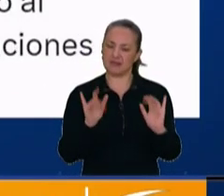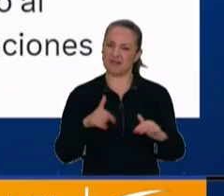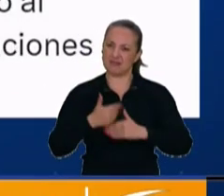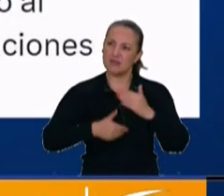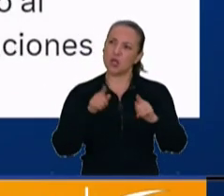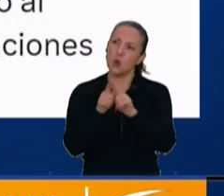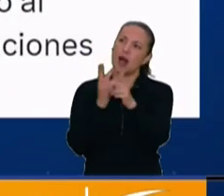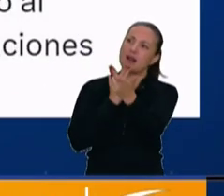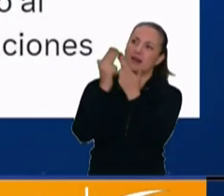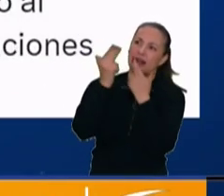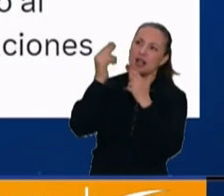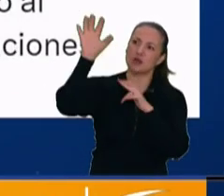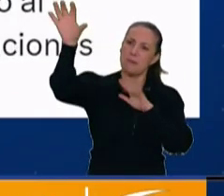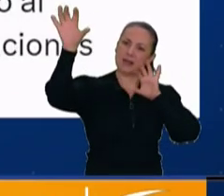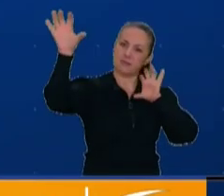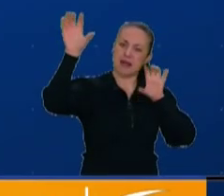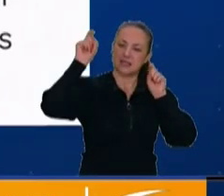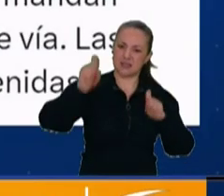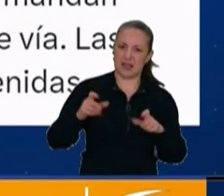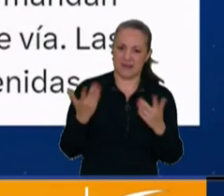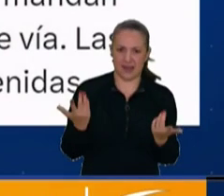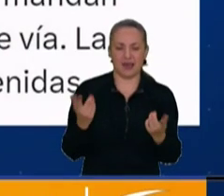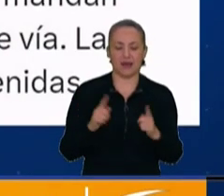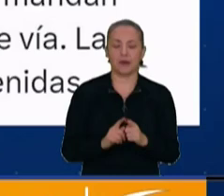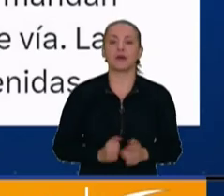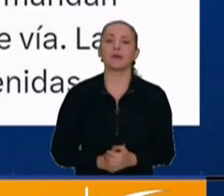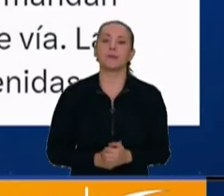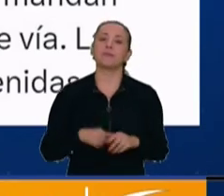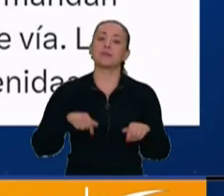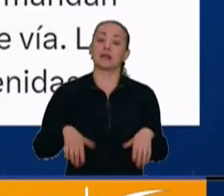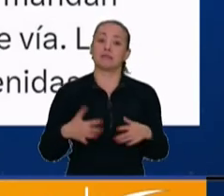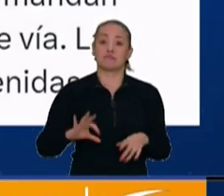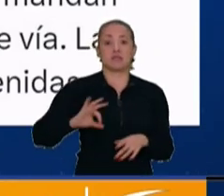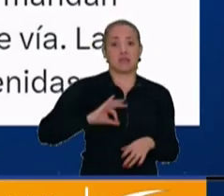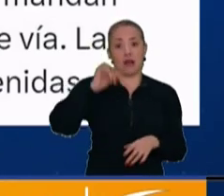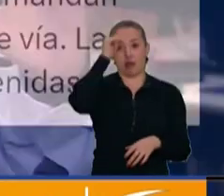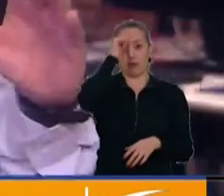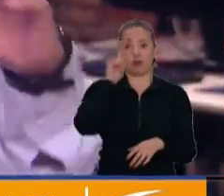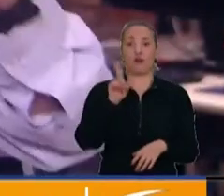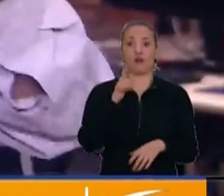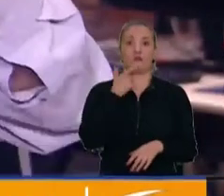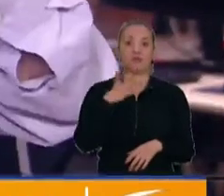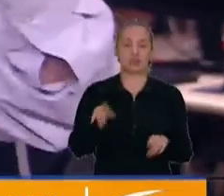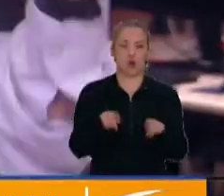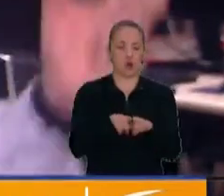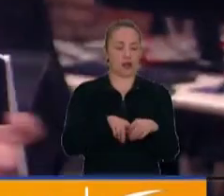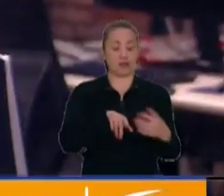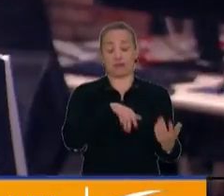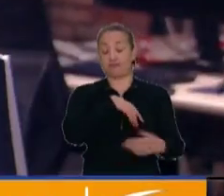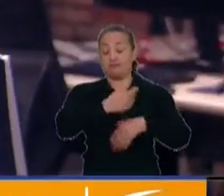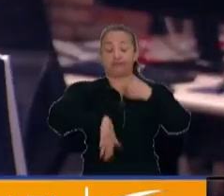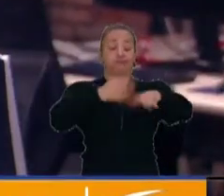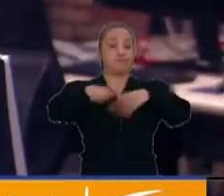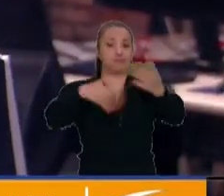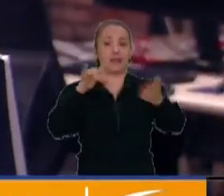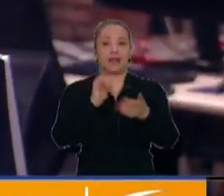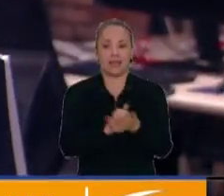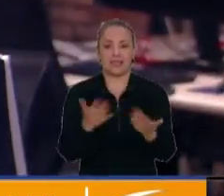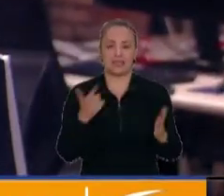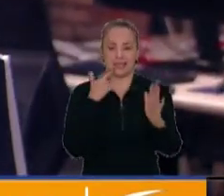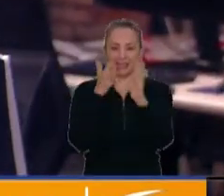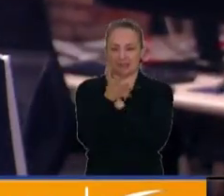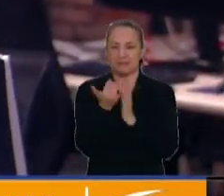en una relación diplomática entre dos países. Un fin de semana agitado. Vean ustedes esta reunión de lo que ha